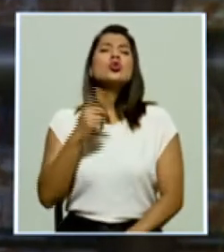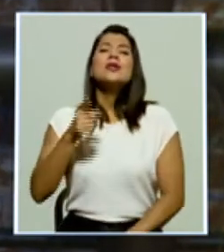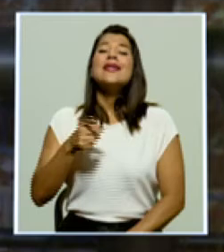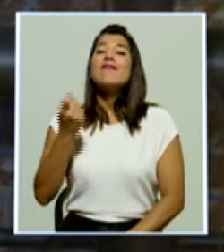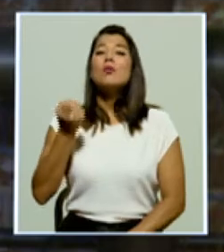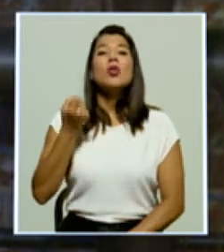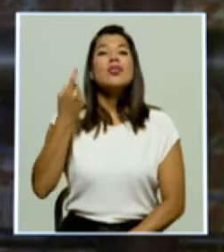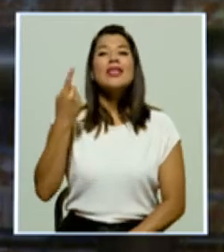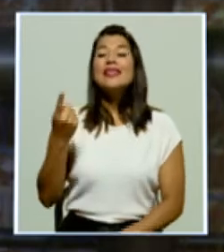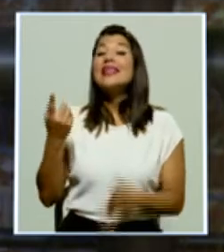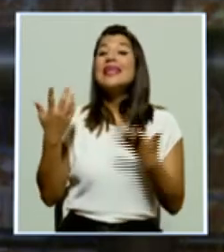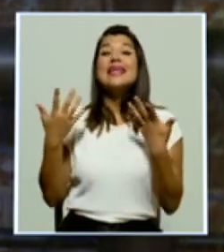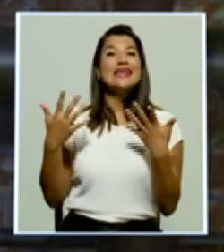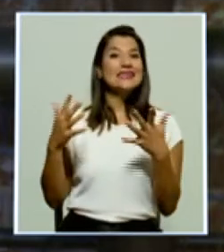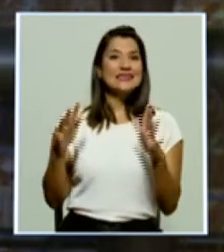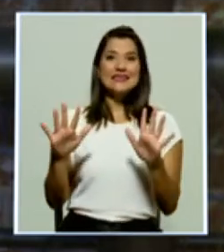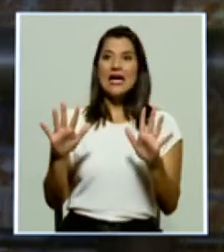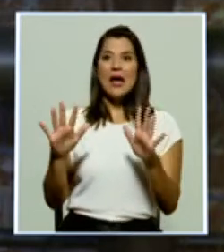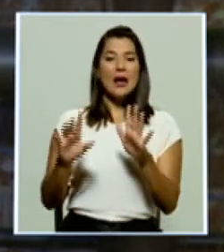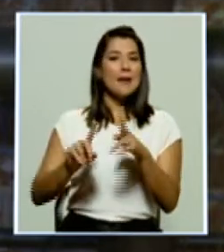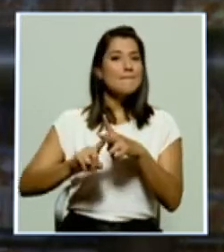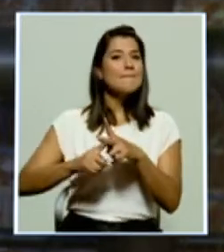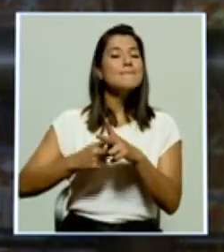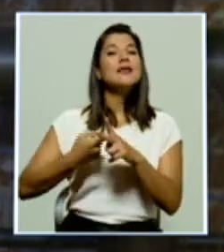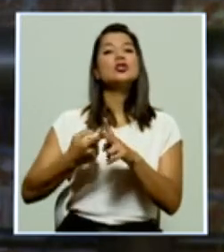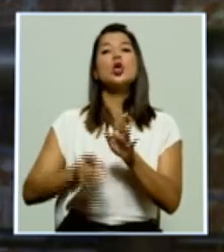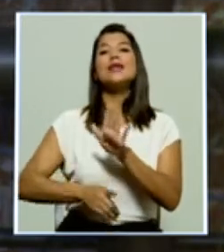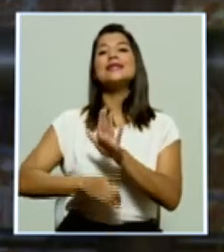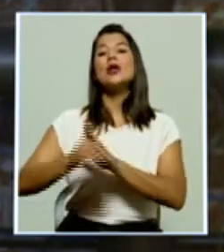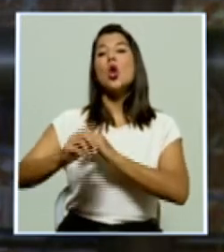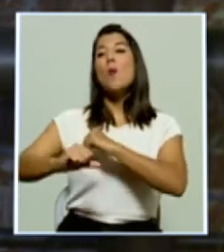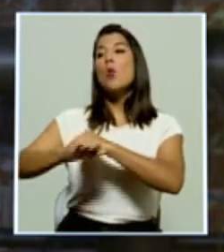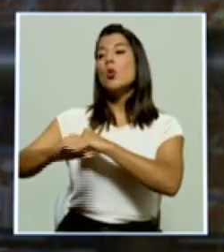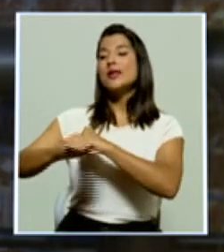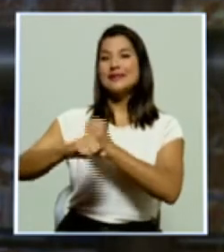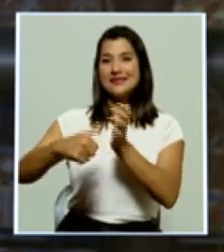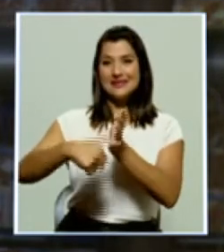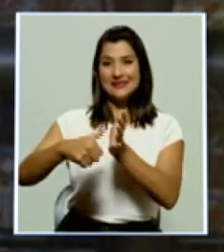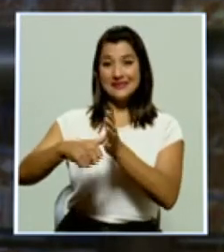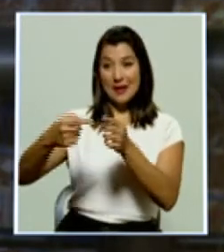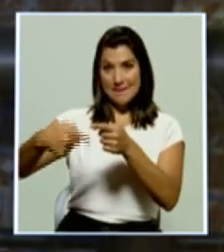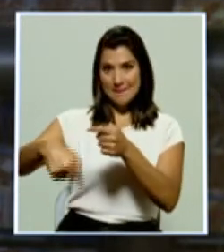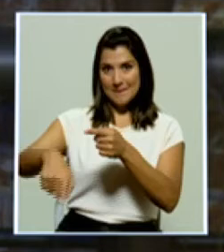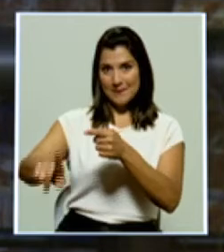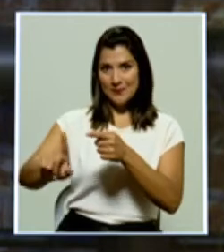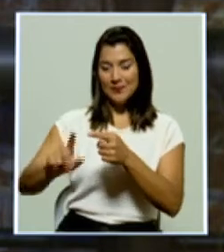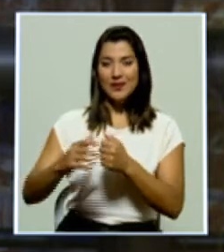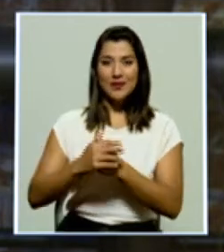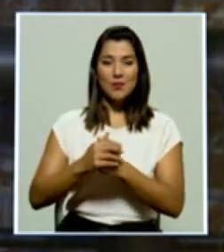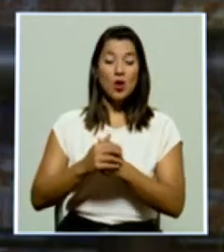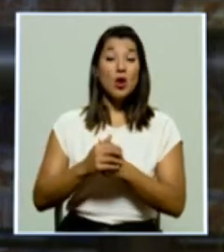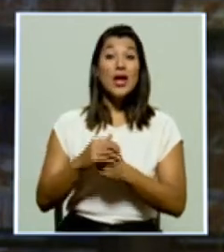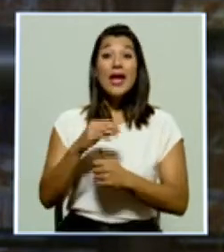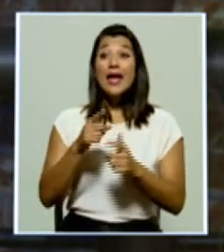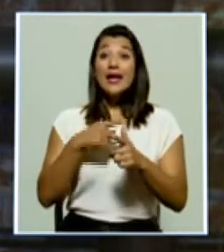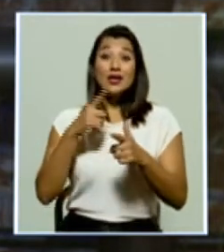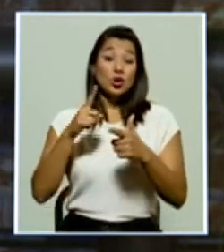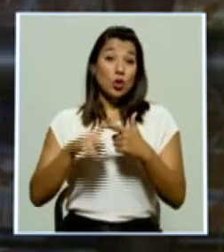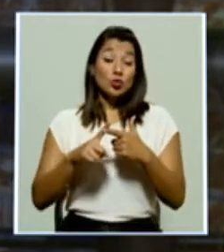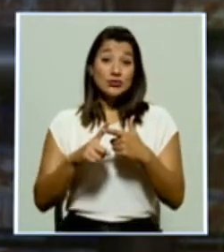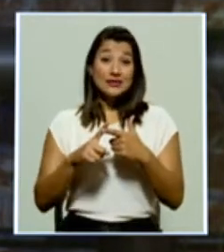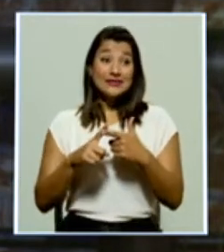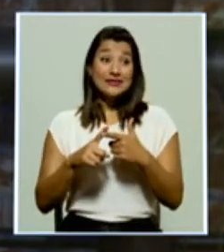los fuegos electorales y en esa medida cada quien está hoy ya